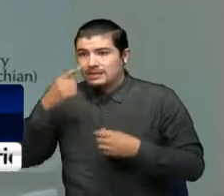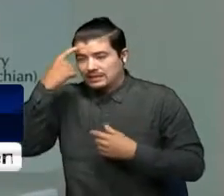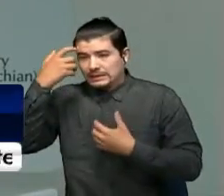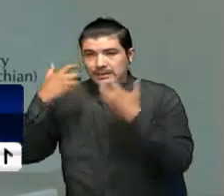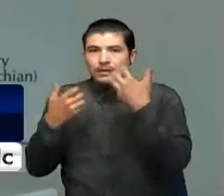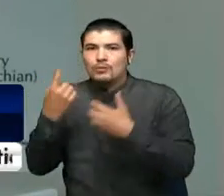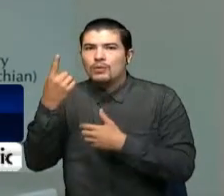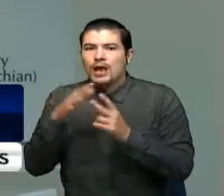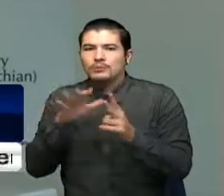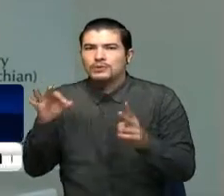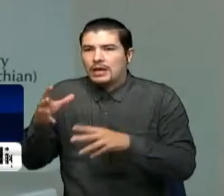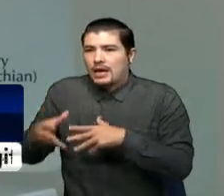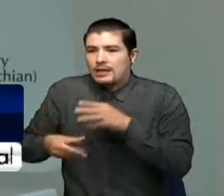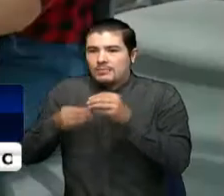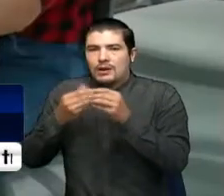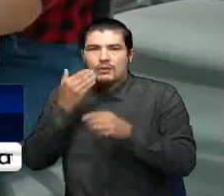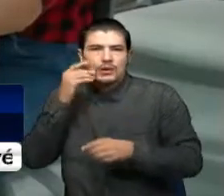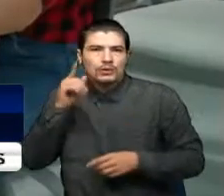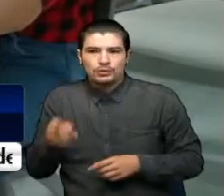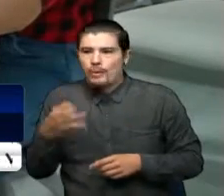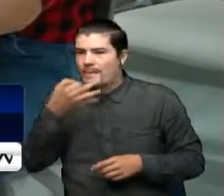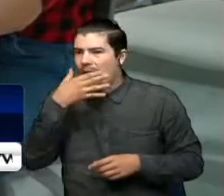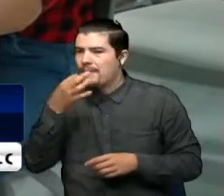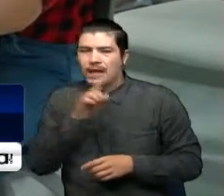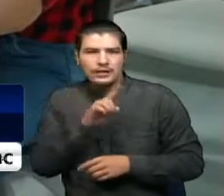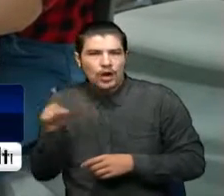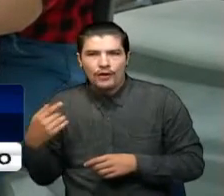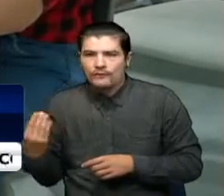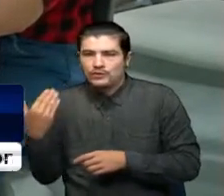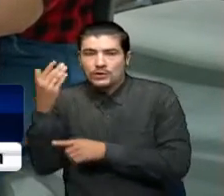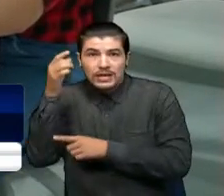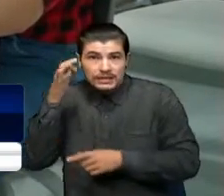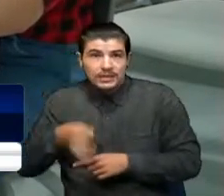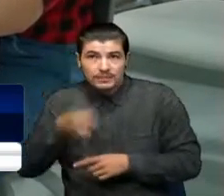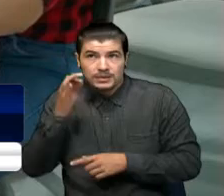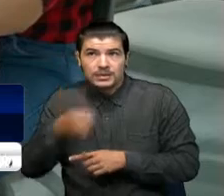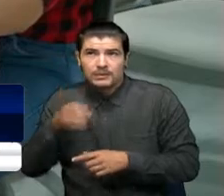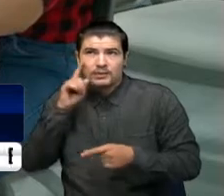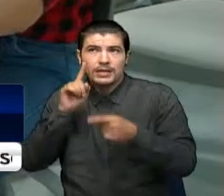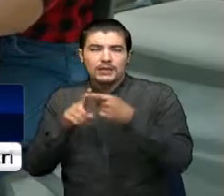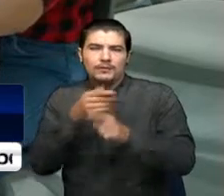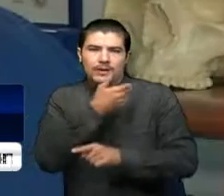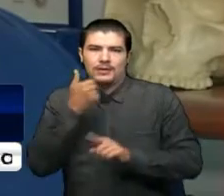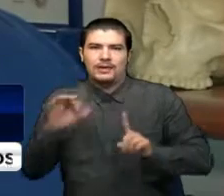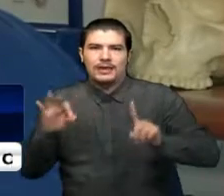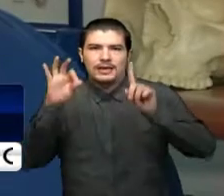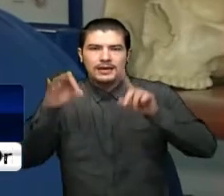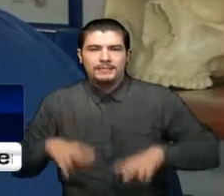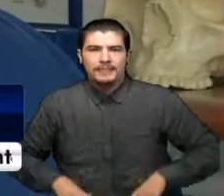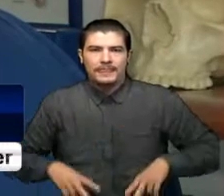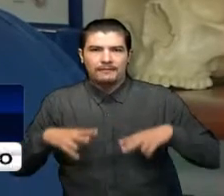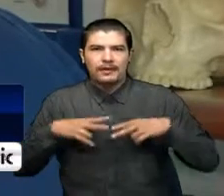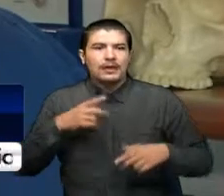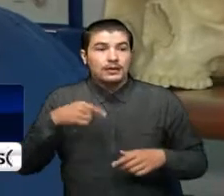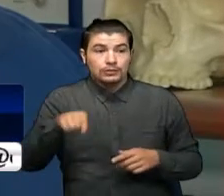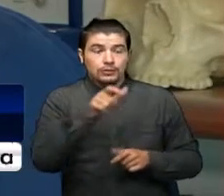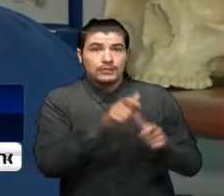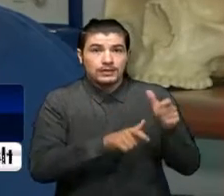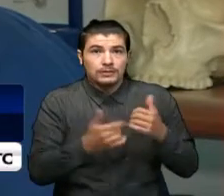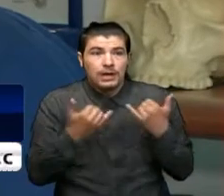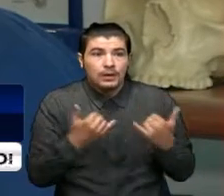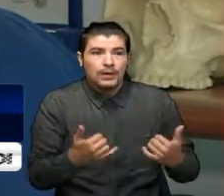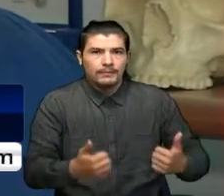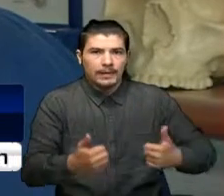una alternativa adicional cuando el medicamento no funciona que buscará siempre mejorar su calidad de vida son personas que se han beneficiado